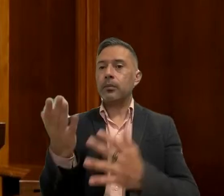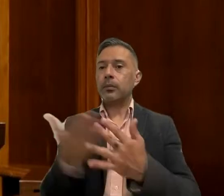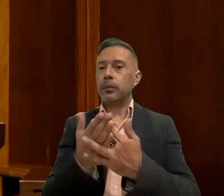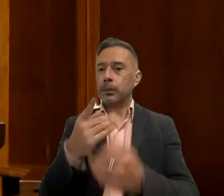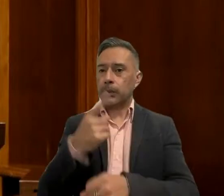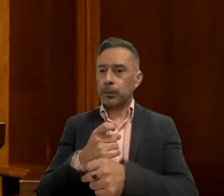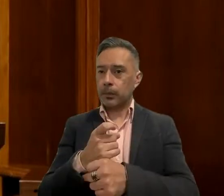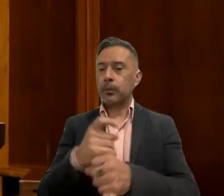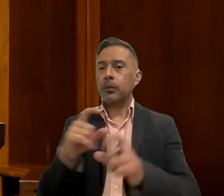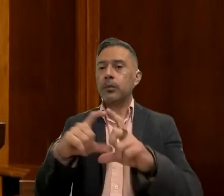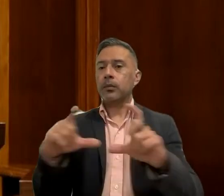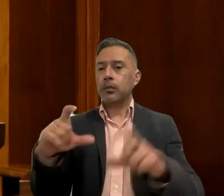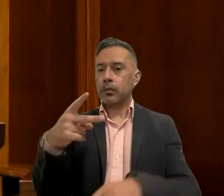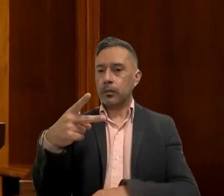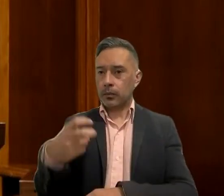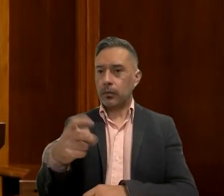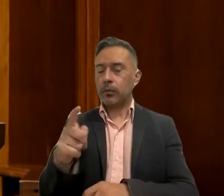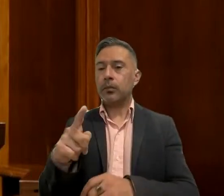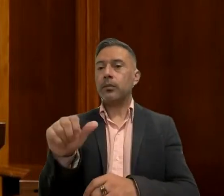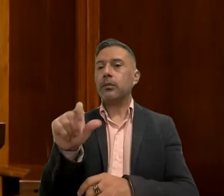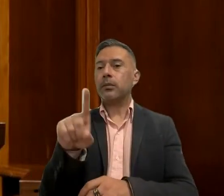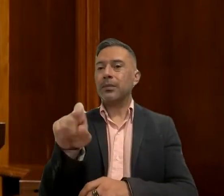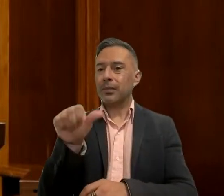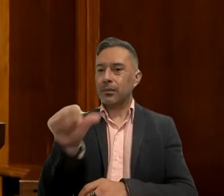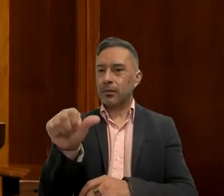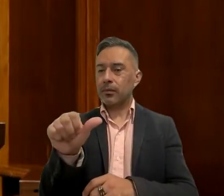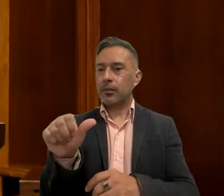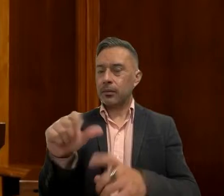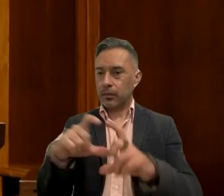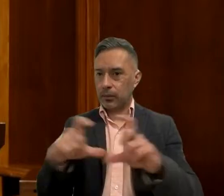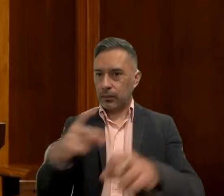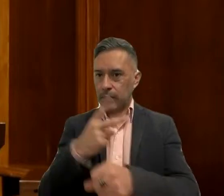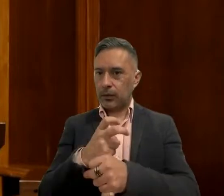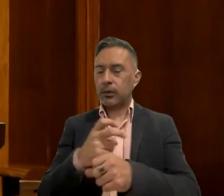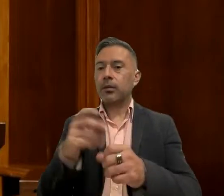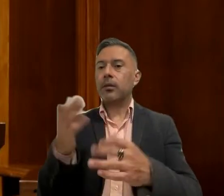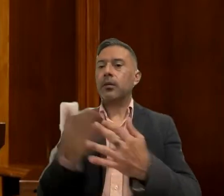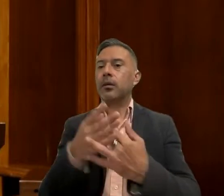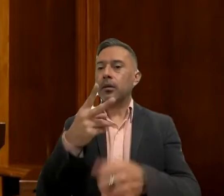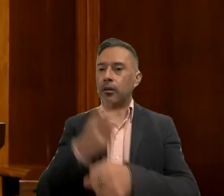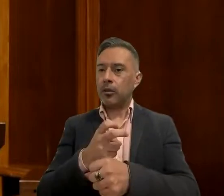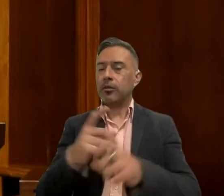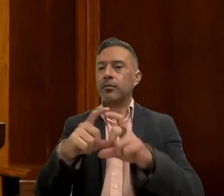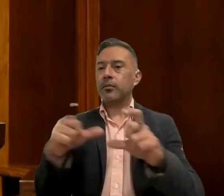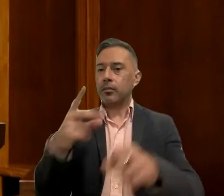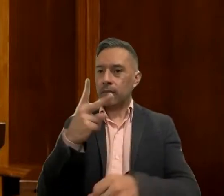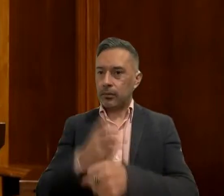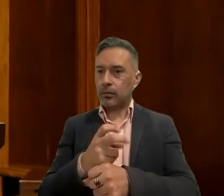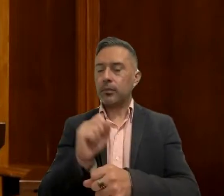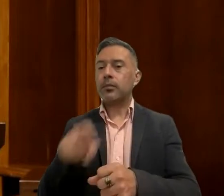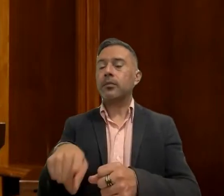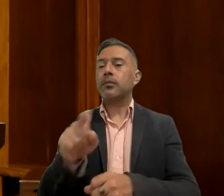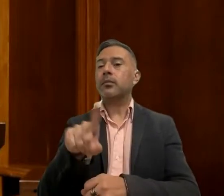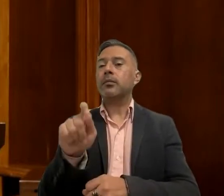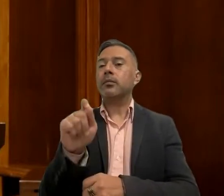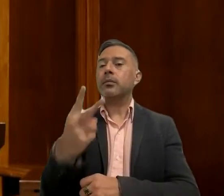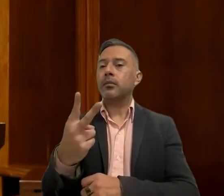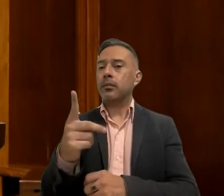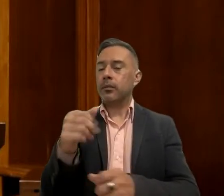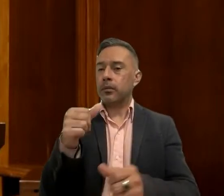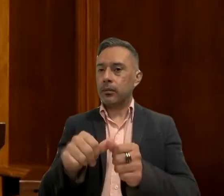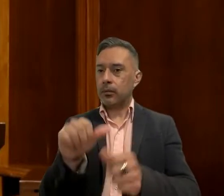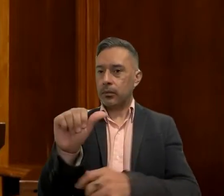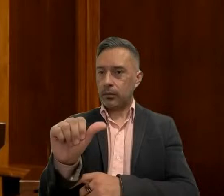párrafo segundo, 116, párrafo segundo, fracción segunda, párrafo segundo y 122, apartado A,